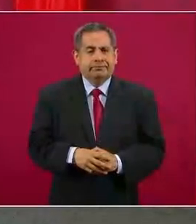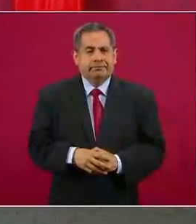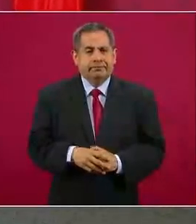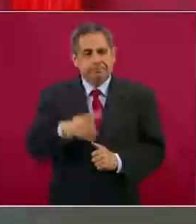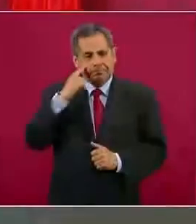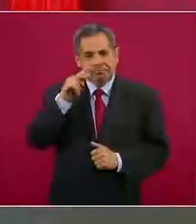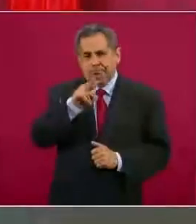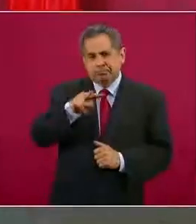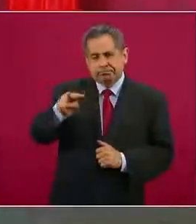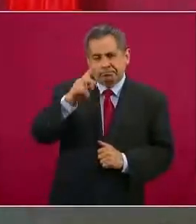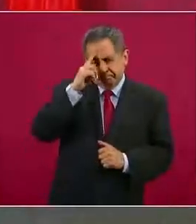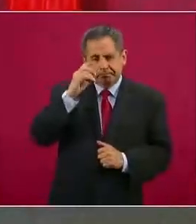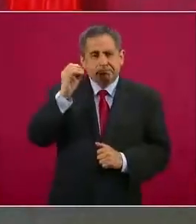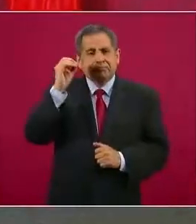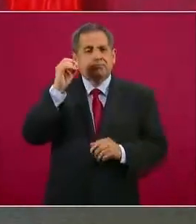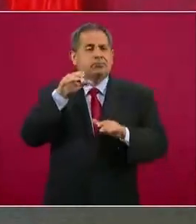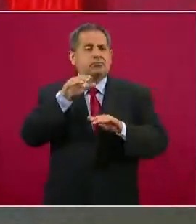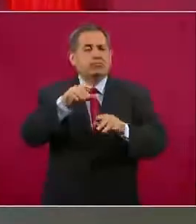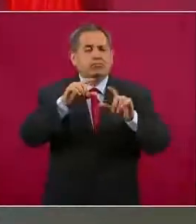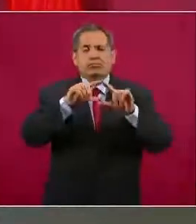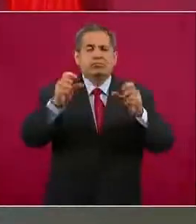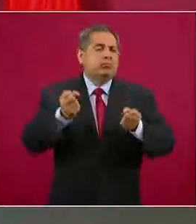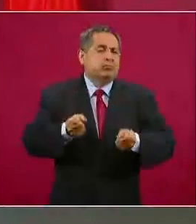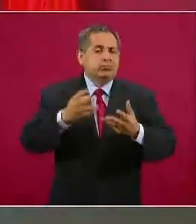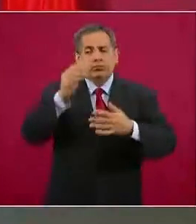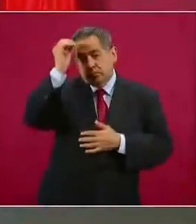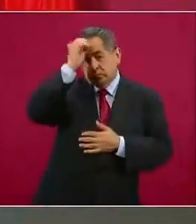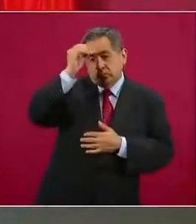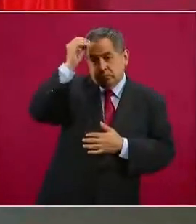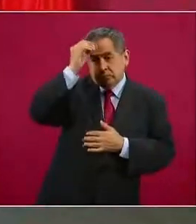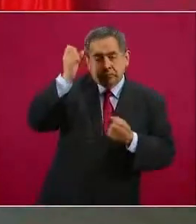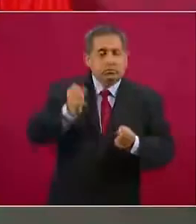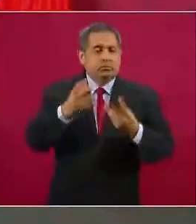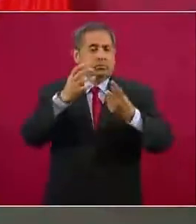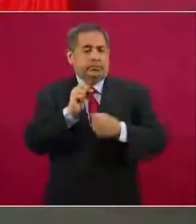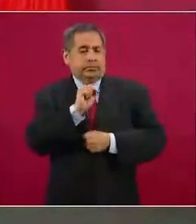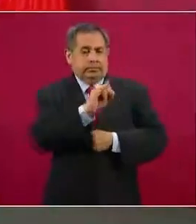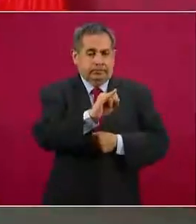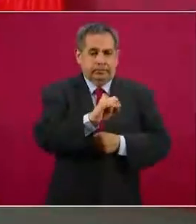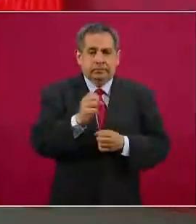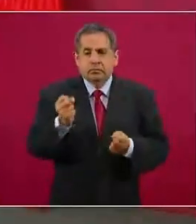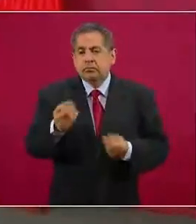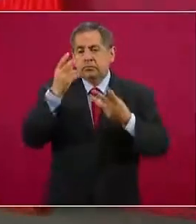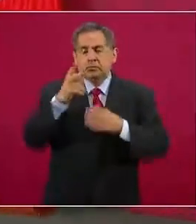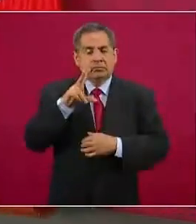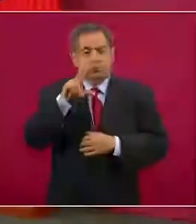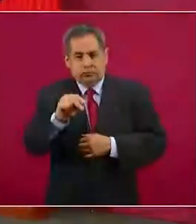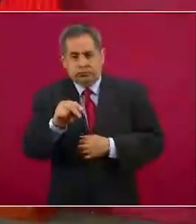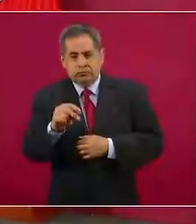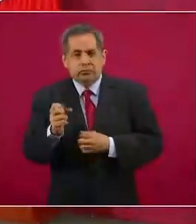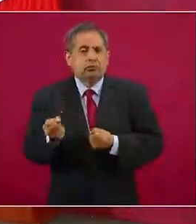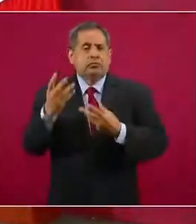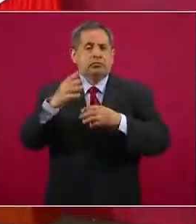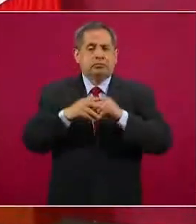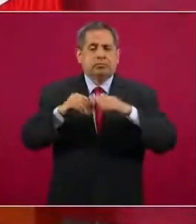cuántas opiniones, cuántas a favor, cuántas neutrales, cuántas en contra.